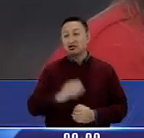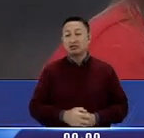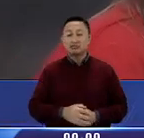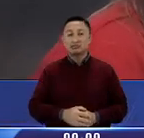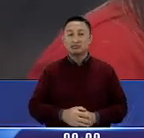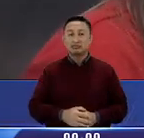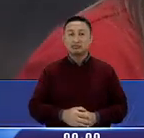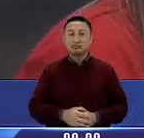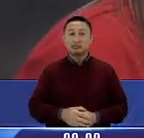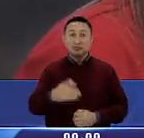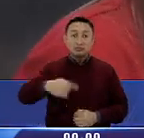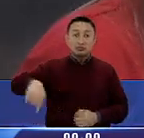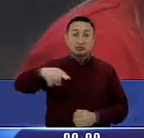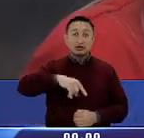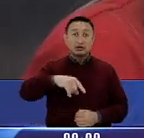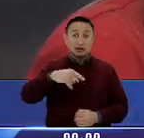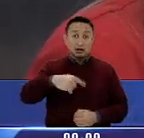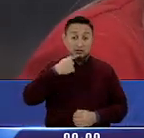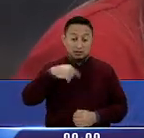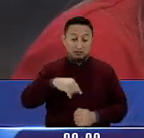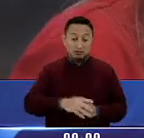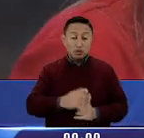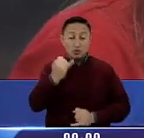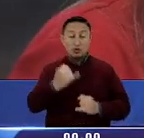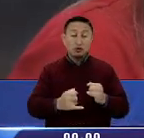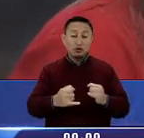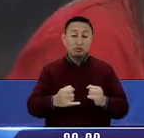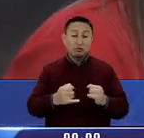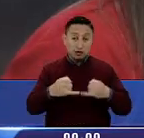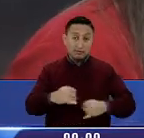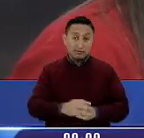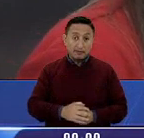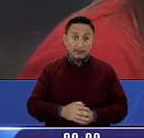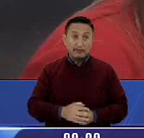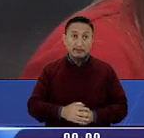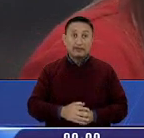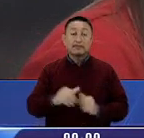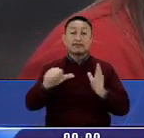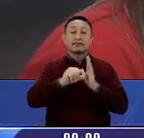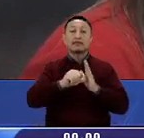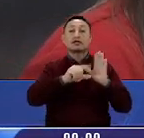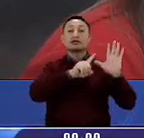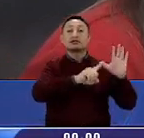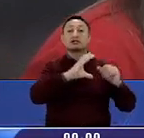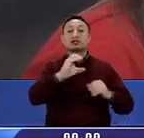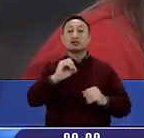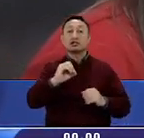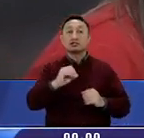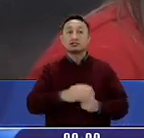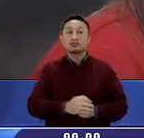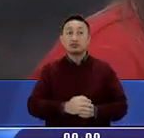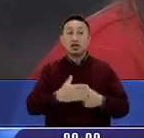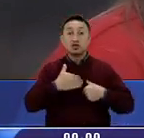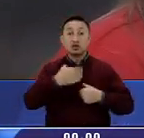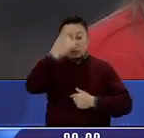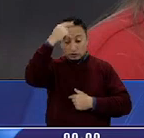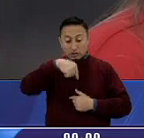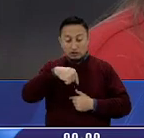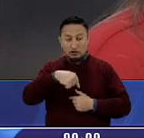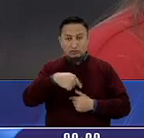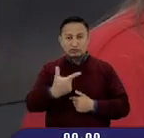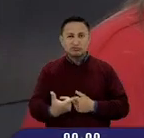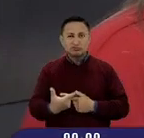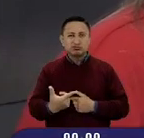ya el Pleno se acaba de mencionar en última y definitiva instancia, conforme el artículo 60, de que nuestras resoluciones